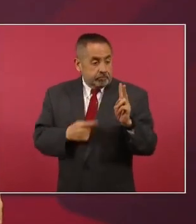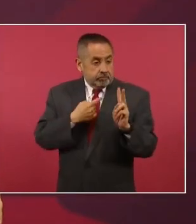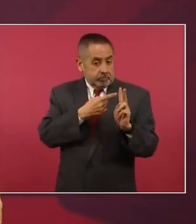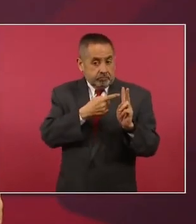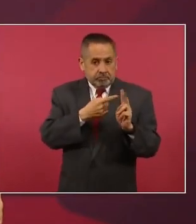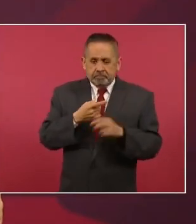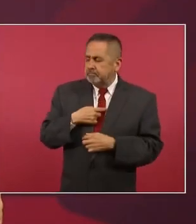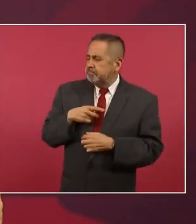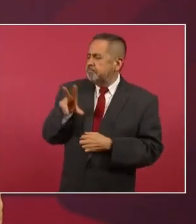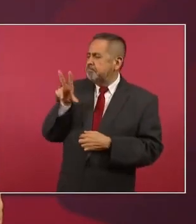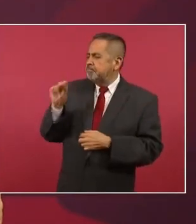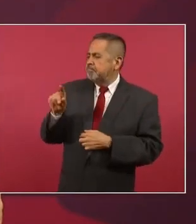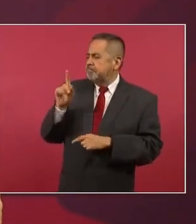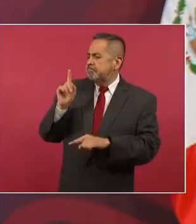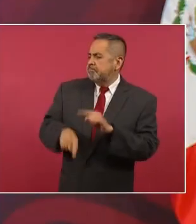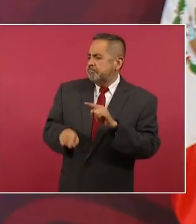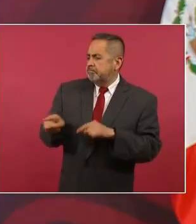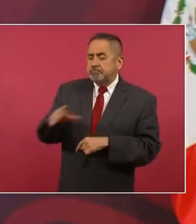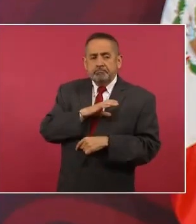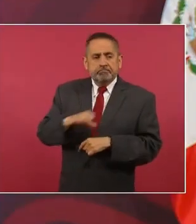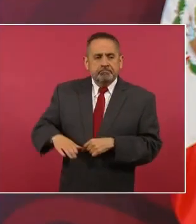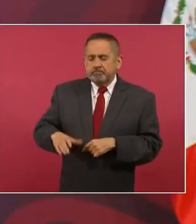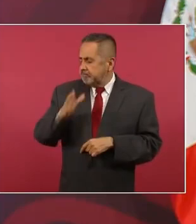y hay muchísimos,